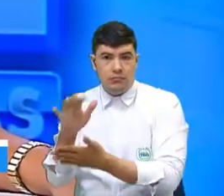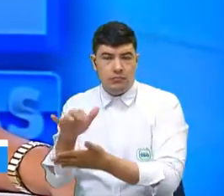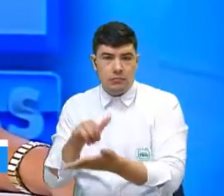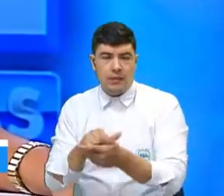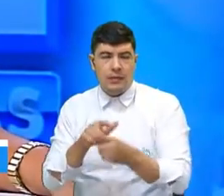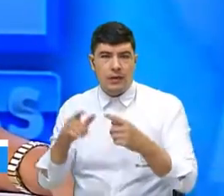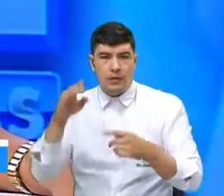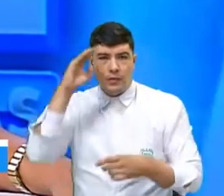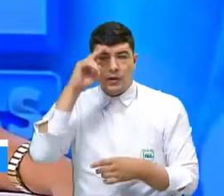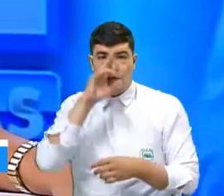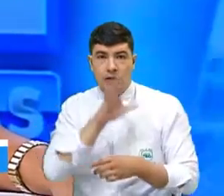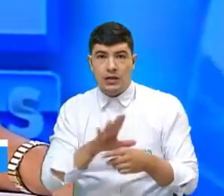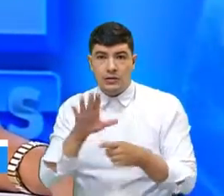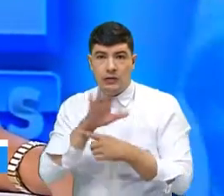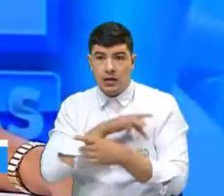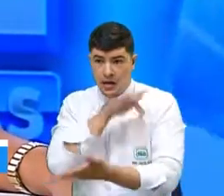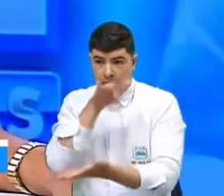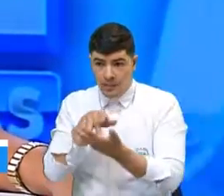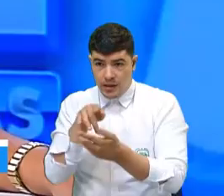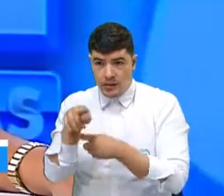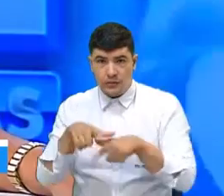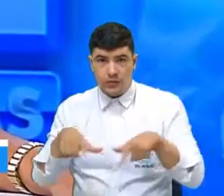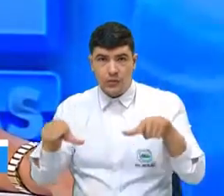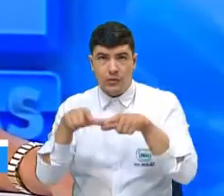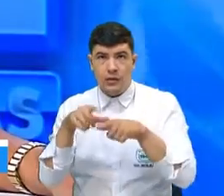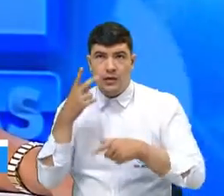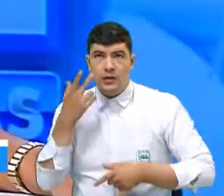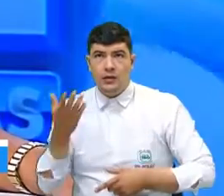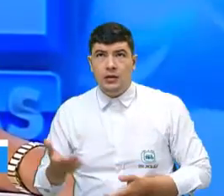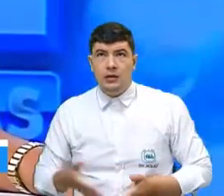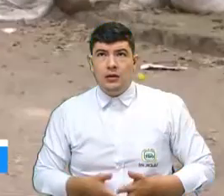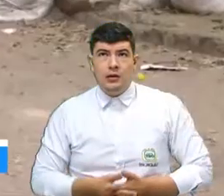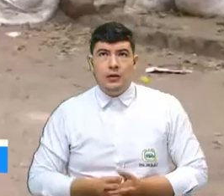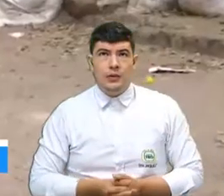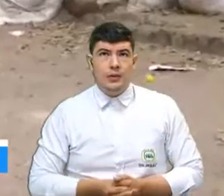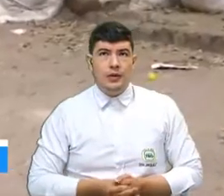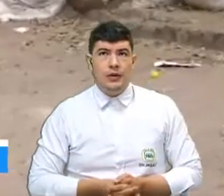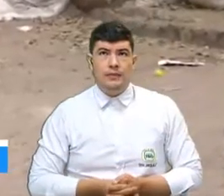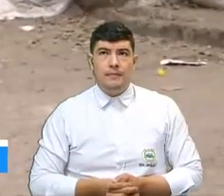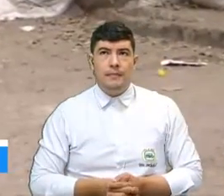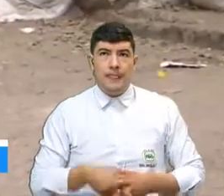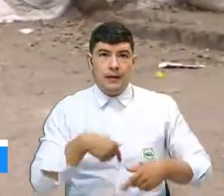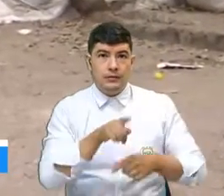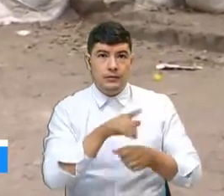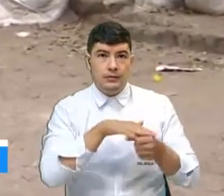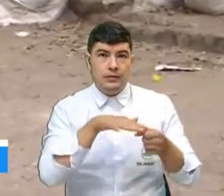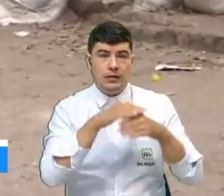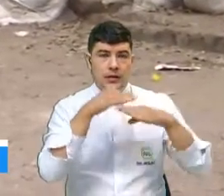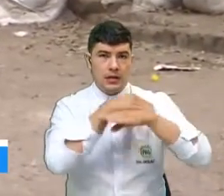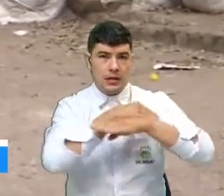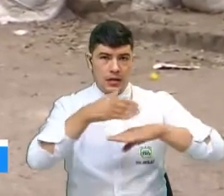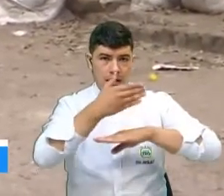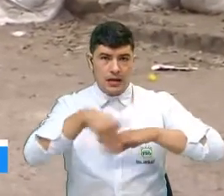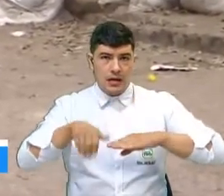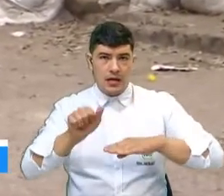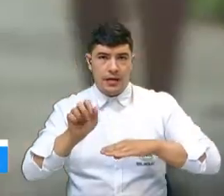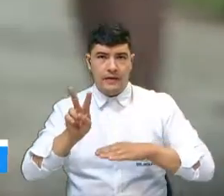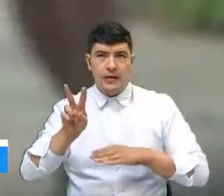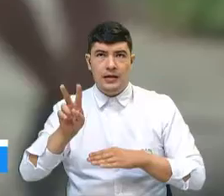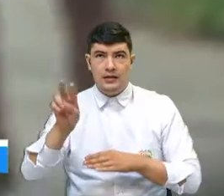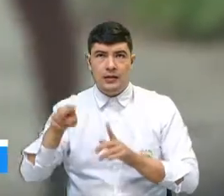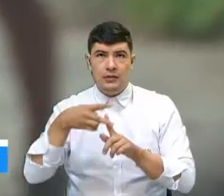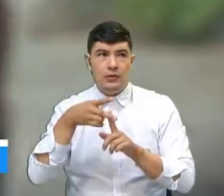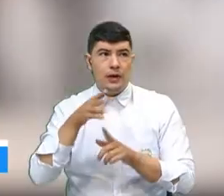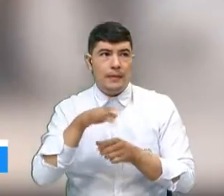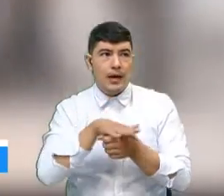autoridades que llevaron al sector en un transportador que pueda saltar el hecho ocurrió sobre la avenida segunda del barrio boconó